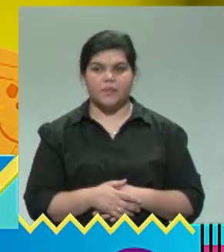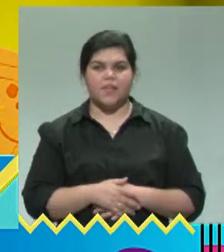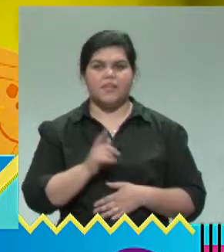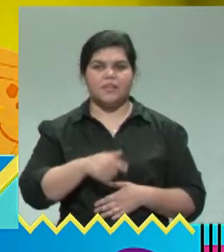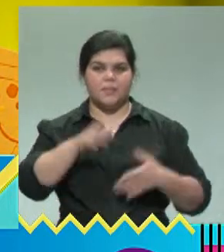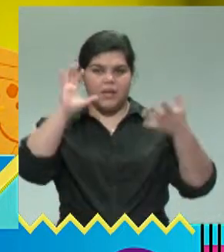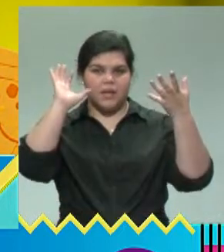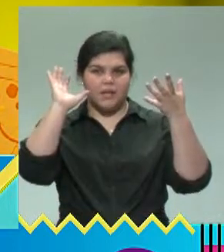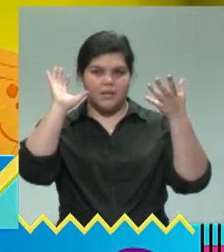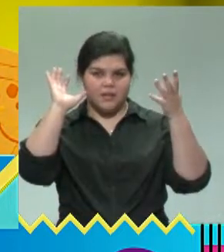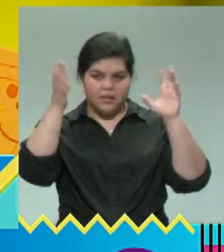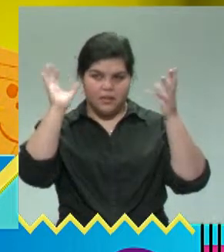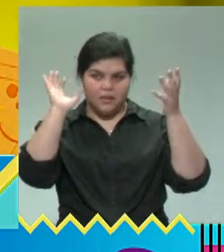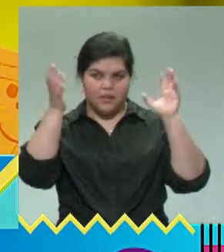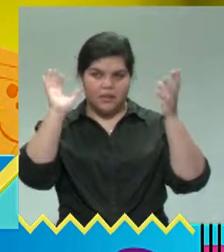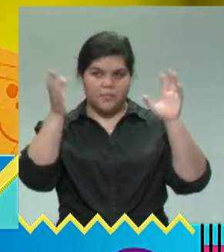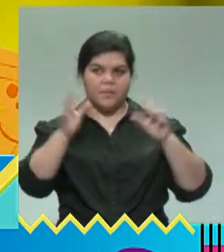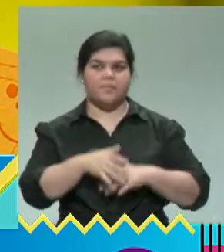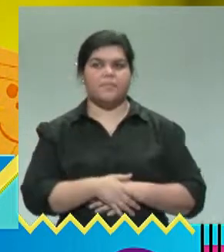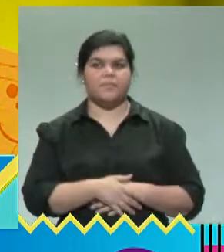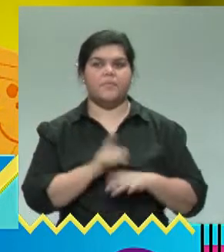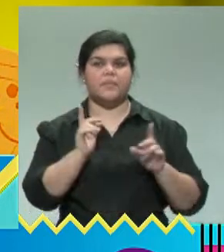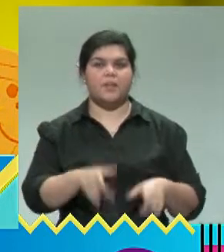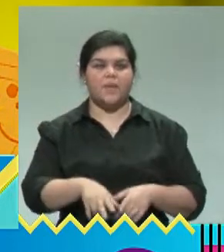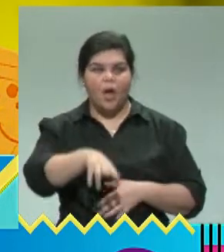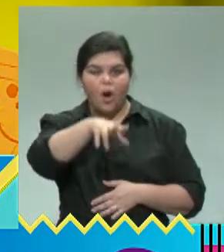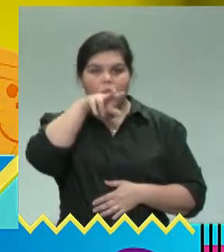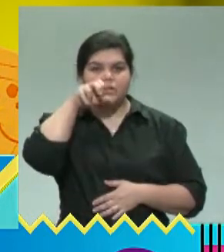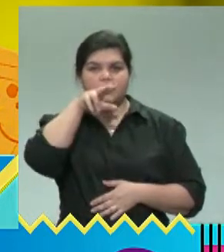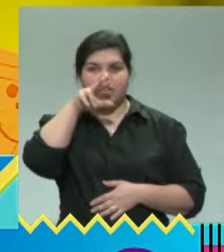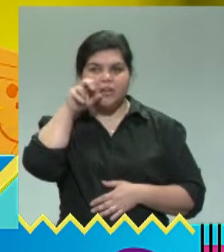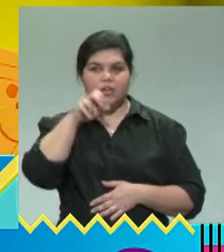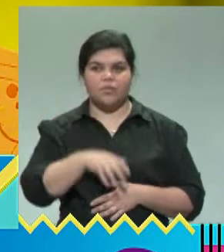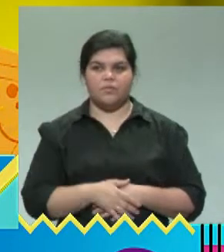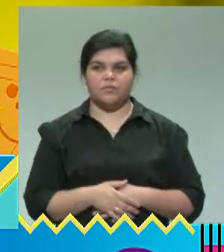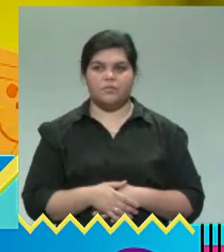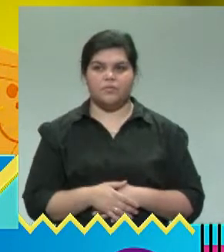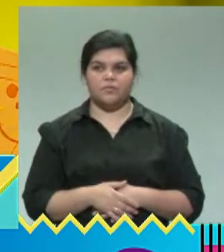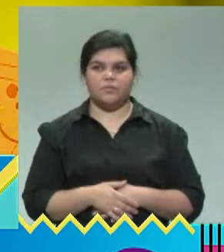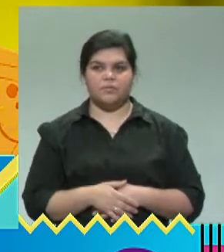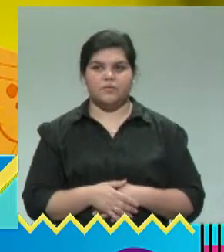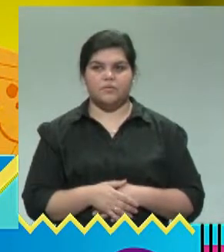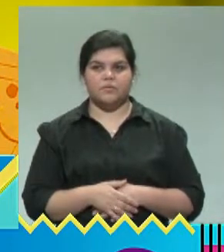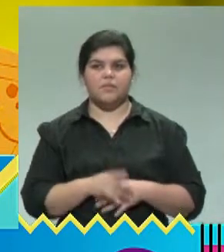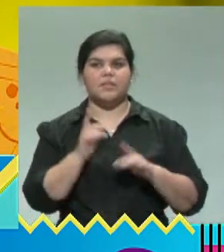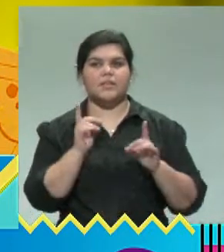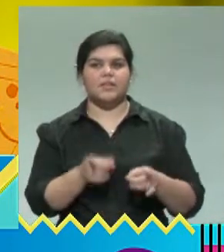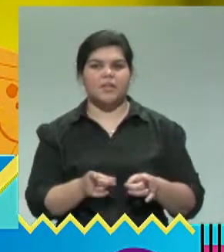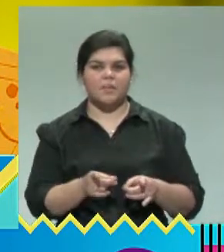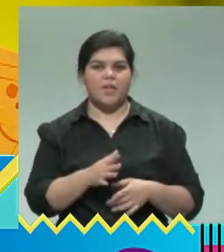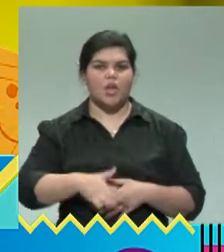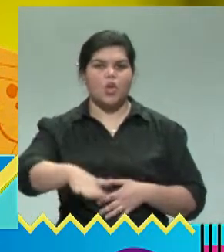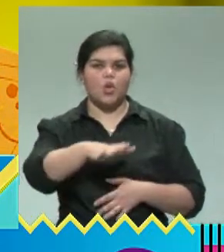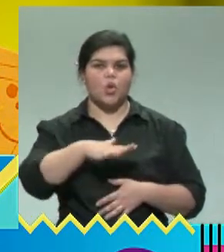el punto de vista del oxígeno, porque los árboles en verano producen oxígeno. Producen en un ambiente tan seco como el de